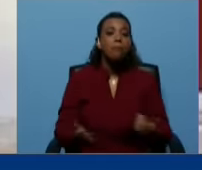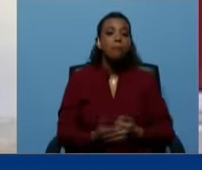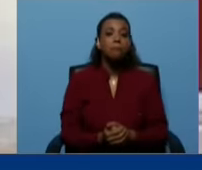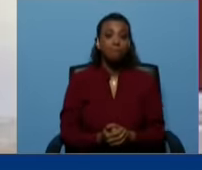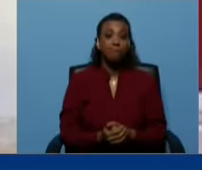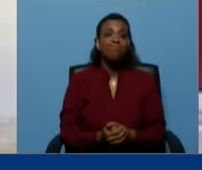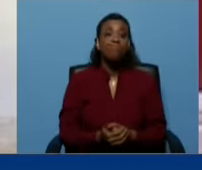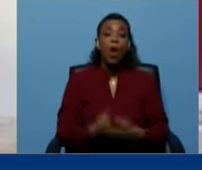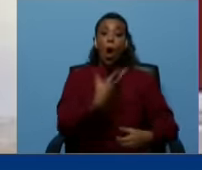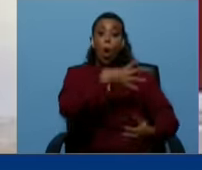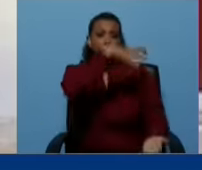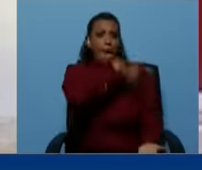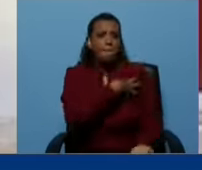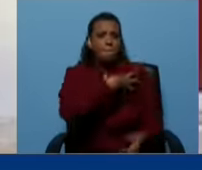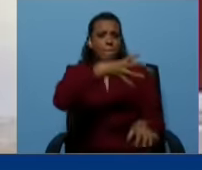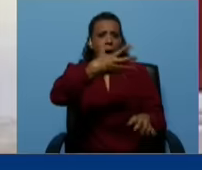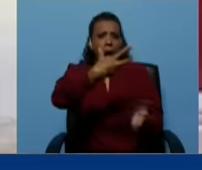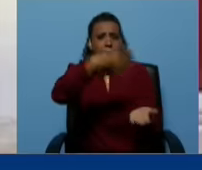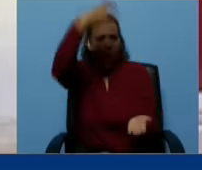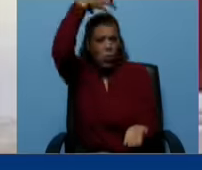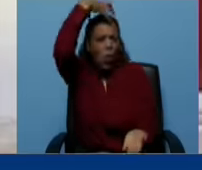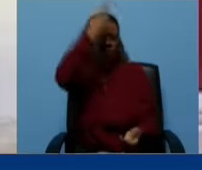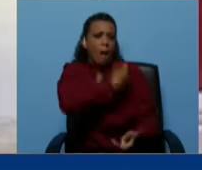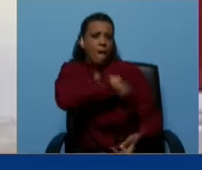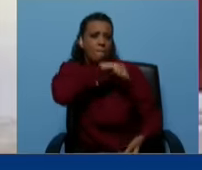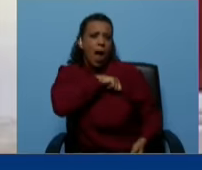O colonia o independiente.